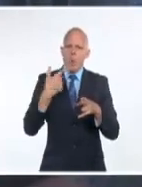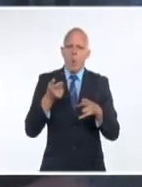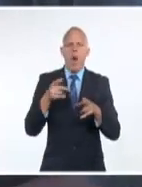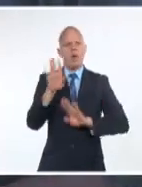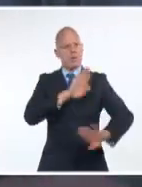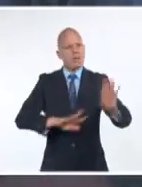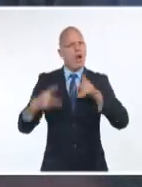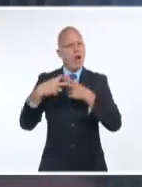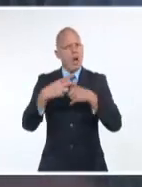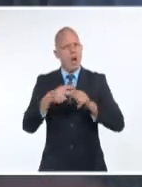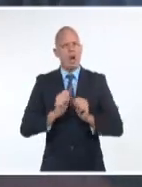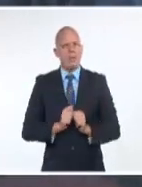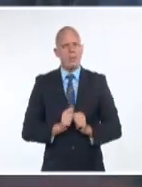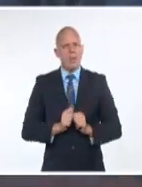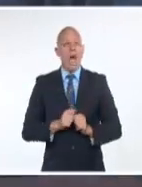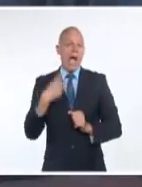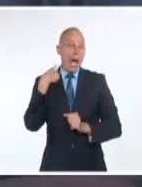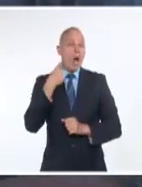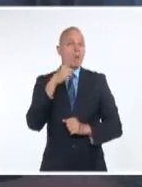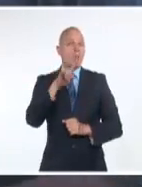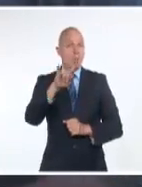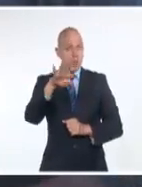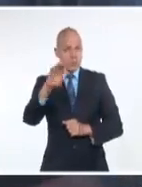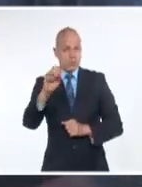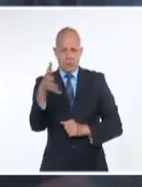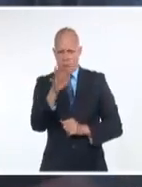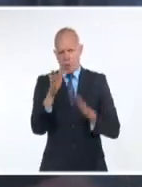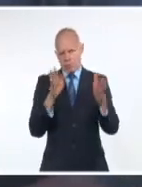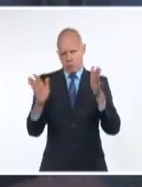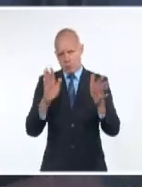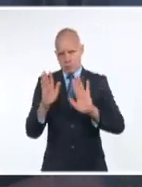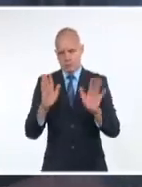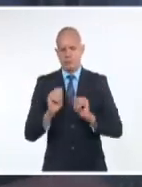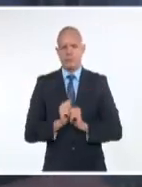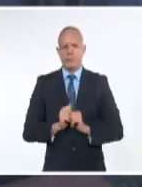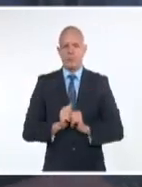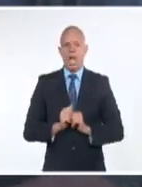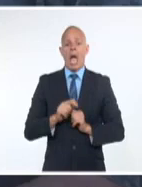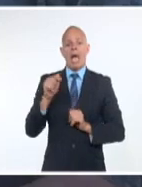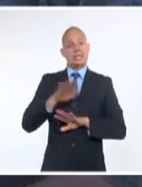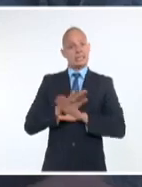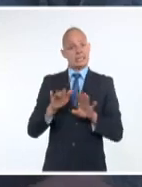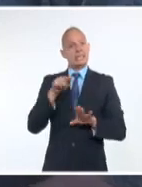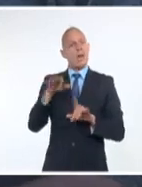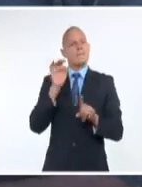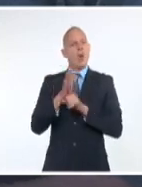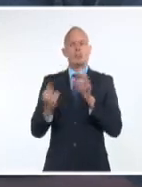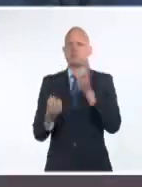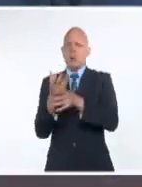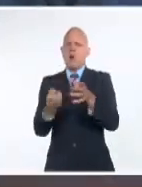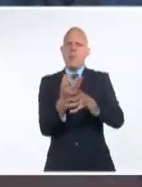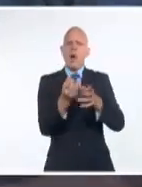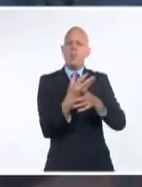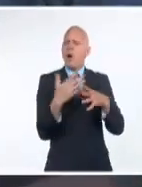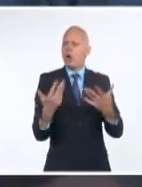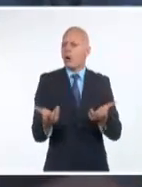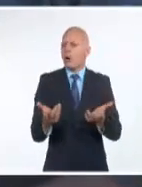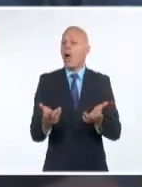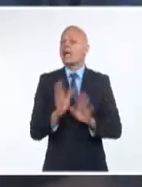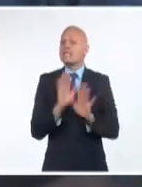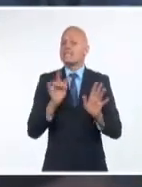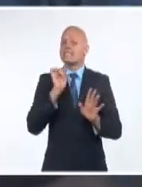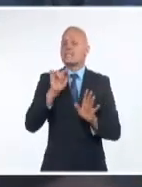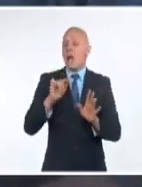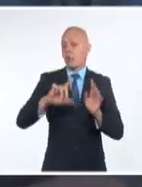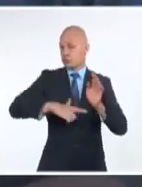ese momento está todo el proceso a nivel del país, de la constitución de las 10 instituciones culturales básicas, está la ley 23 de